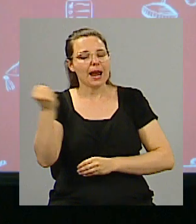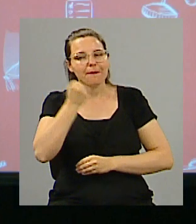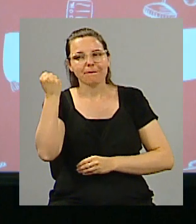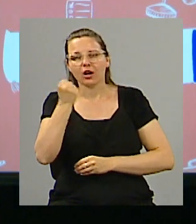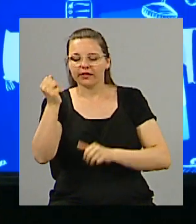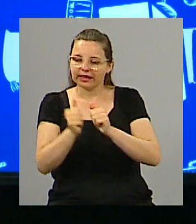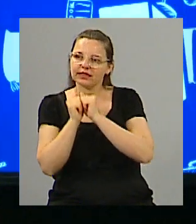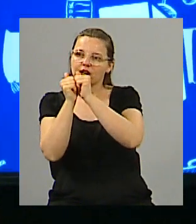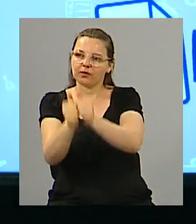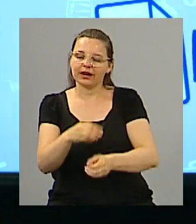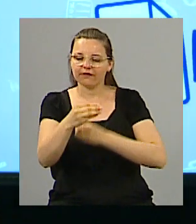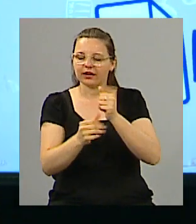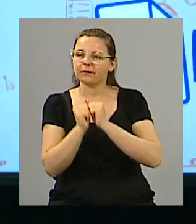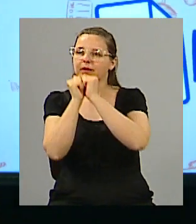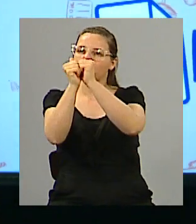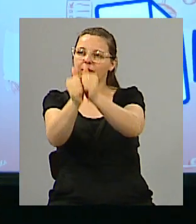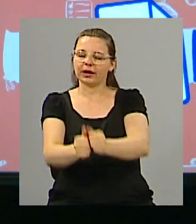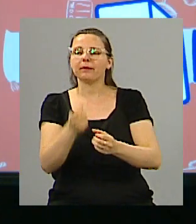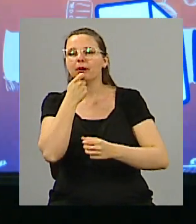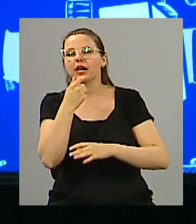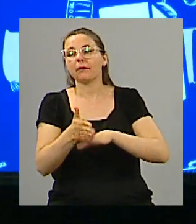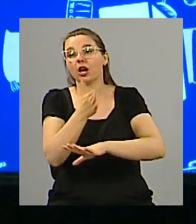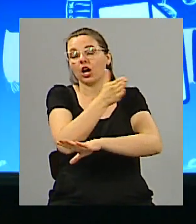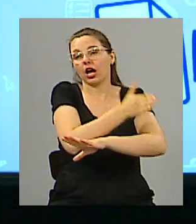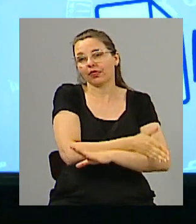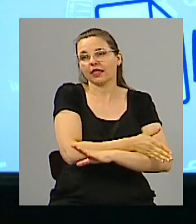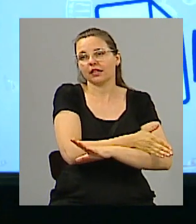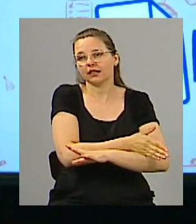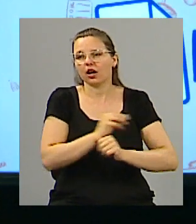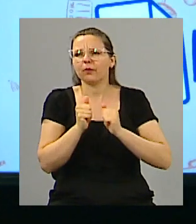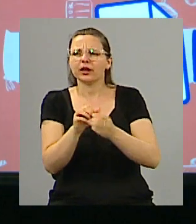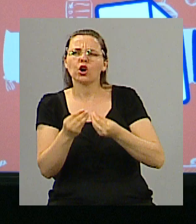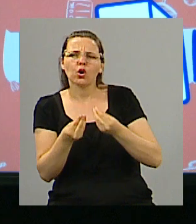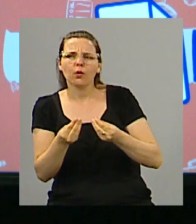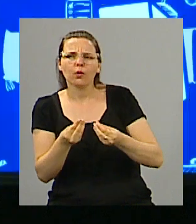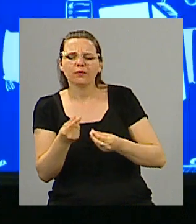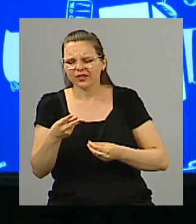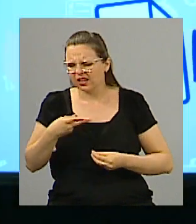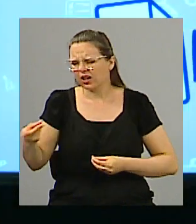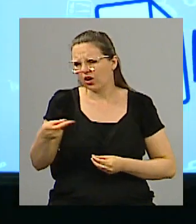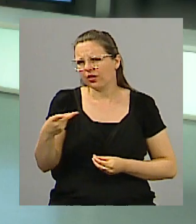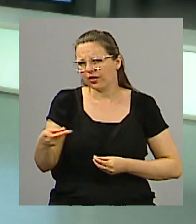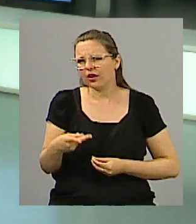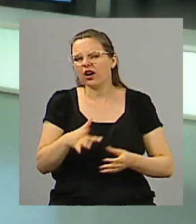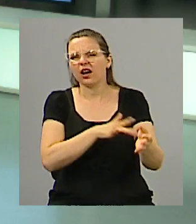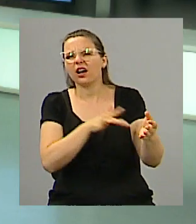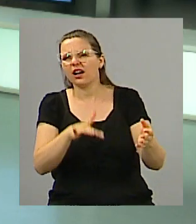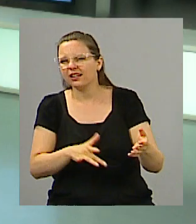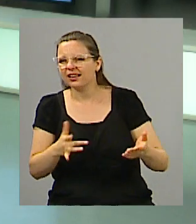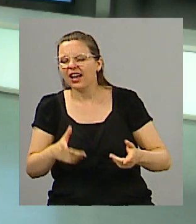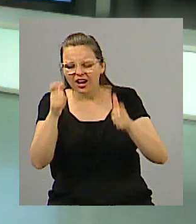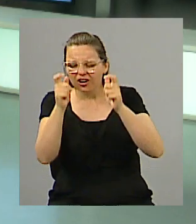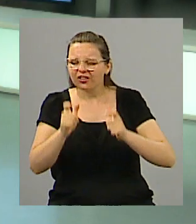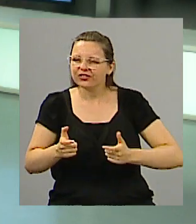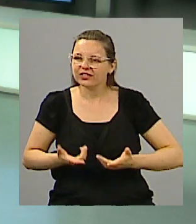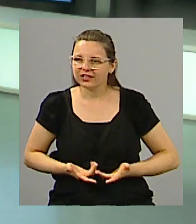el después. Uh-huh. En el antes yo creo que se podría acompañar incluso desde vayamos juntos a hacernos el test. Mm. En estos días, en estas fechas